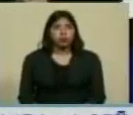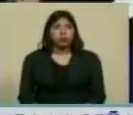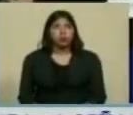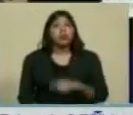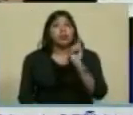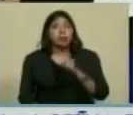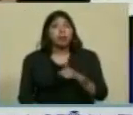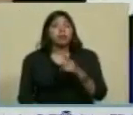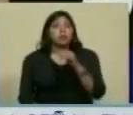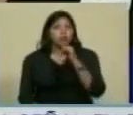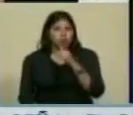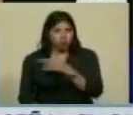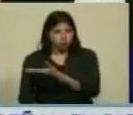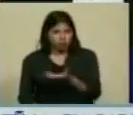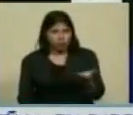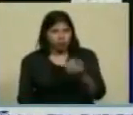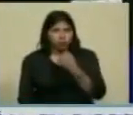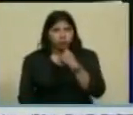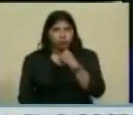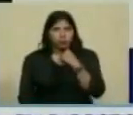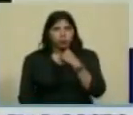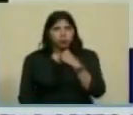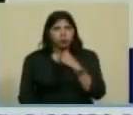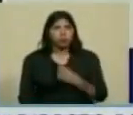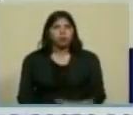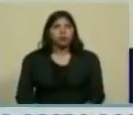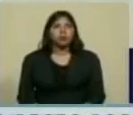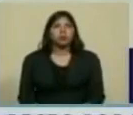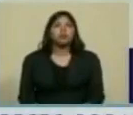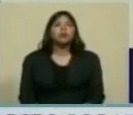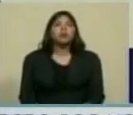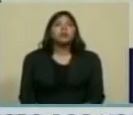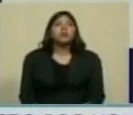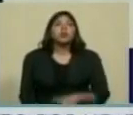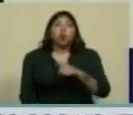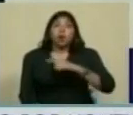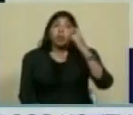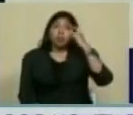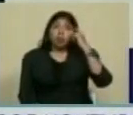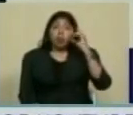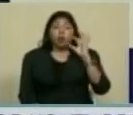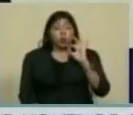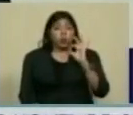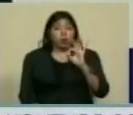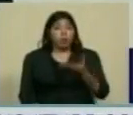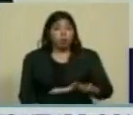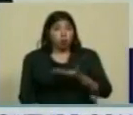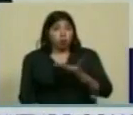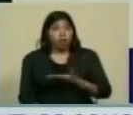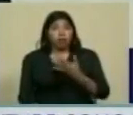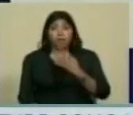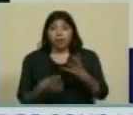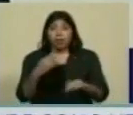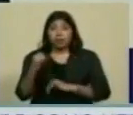en el marco del lanzamiento hoy de esta importante feria internacional,